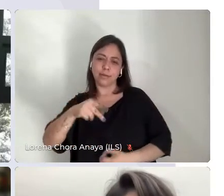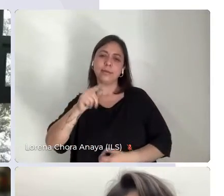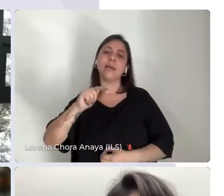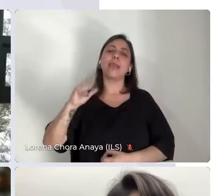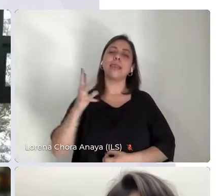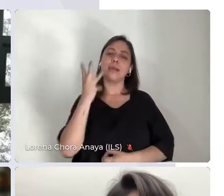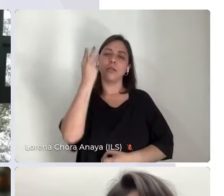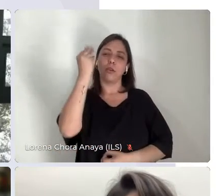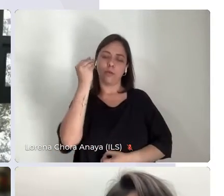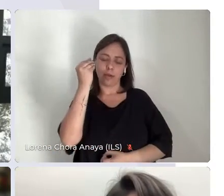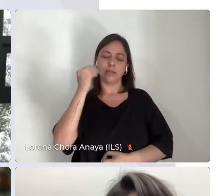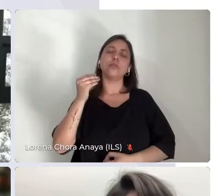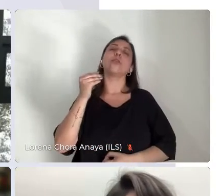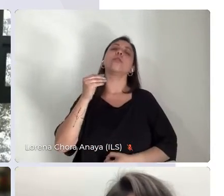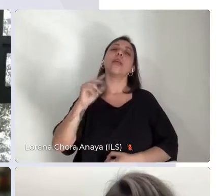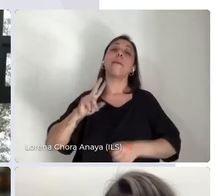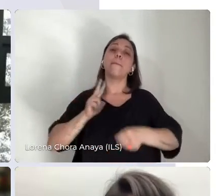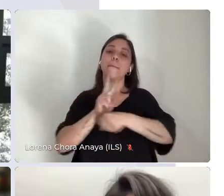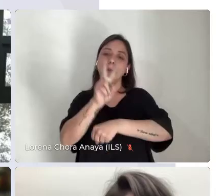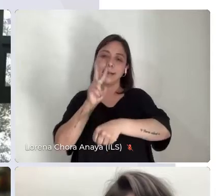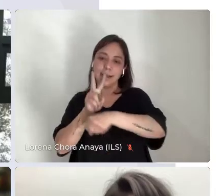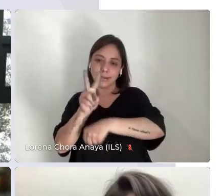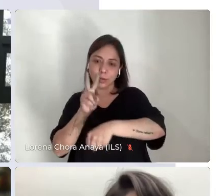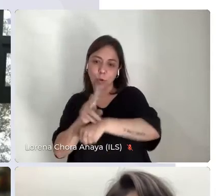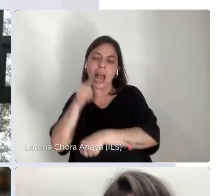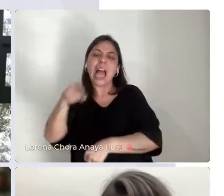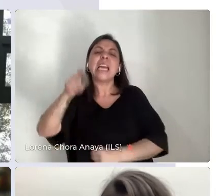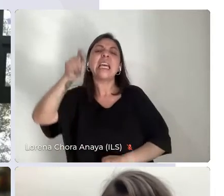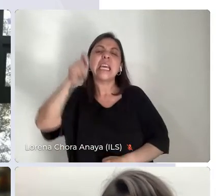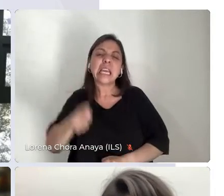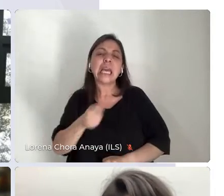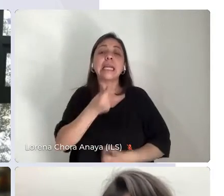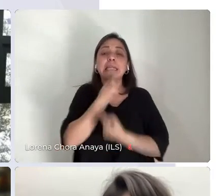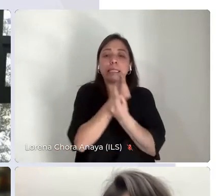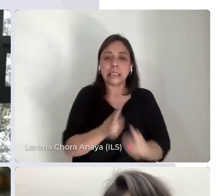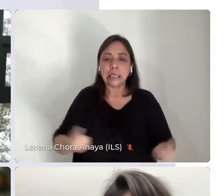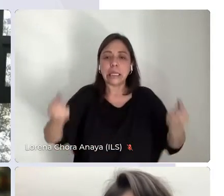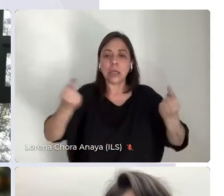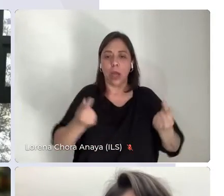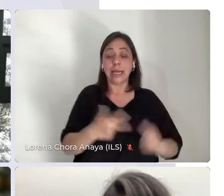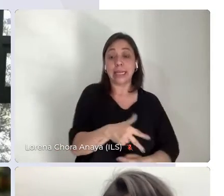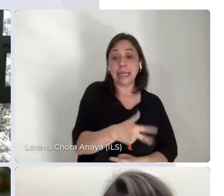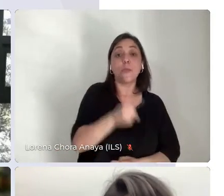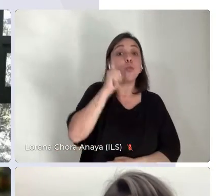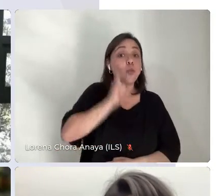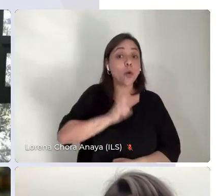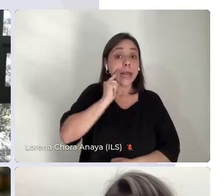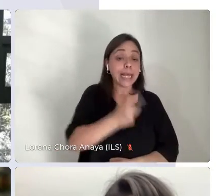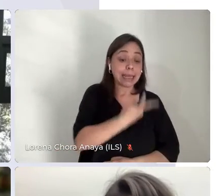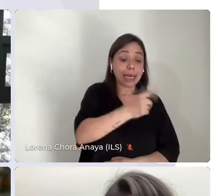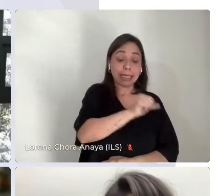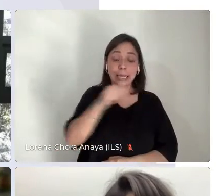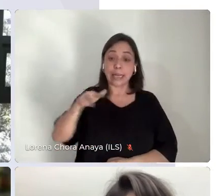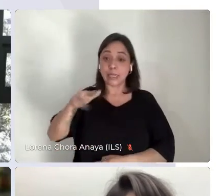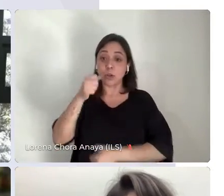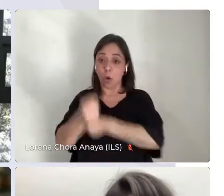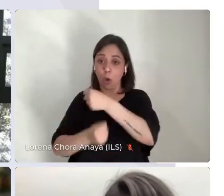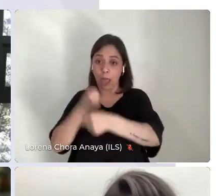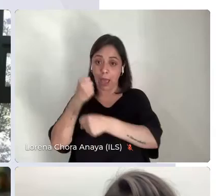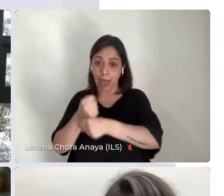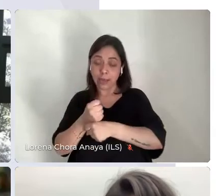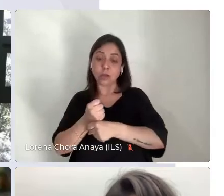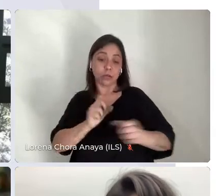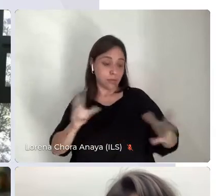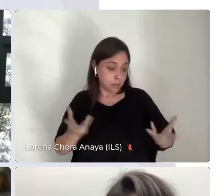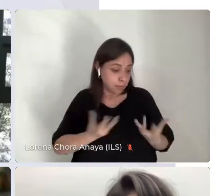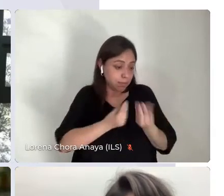Venezuela, donde acompañamos a niñas entre 13 y 18 años a aprender a desarrollar aplicaciones móviles, a